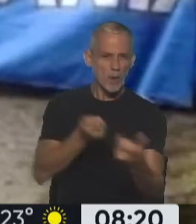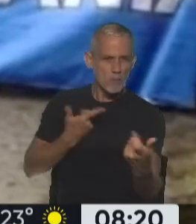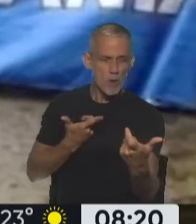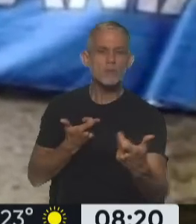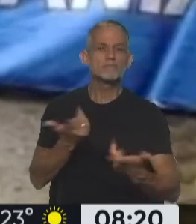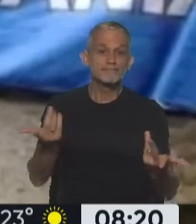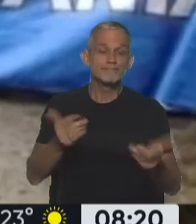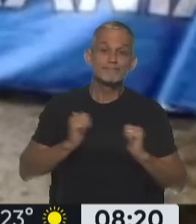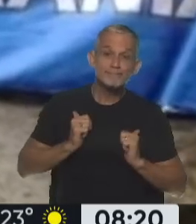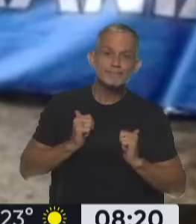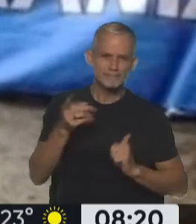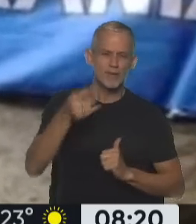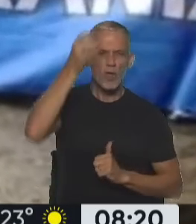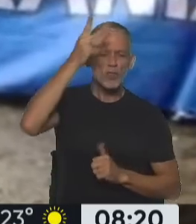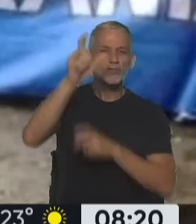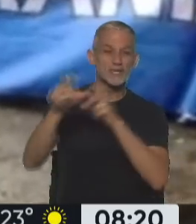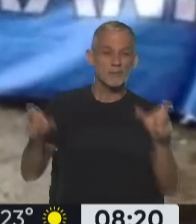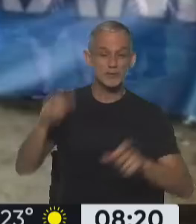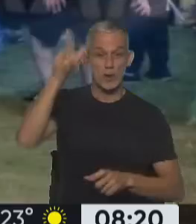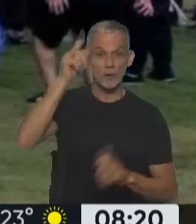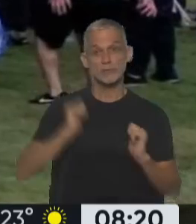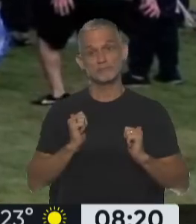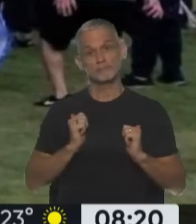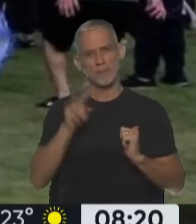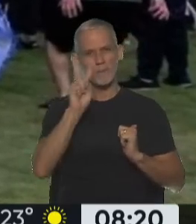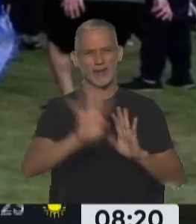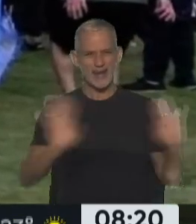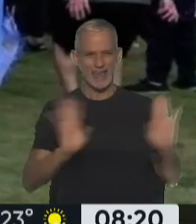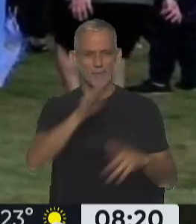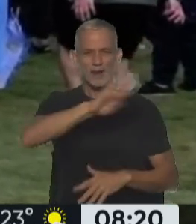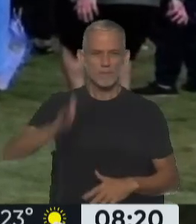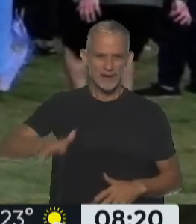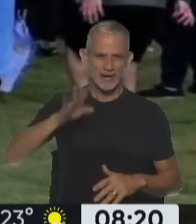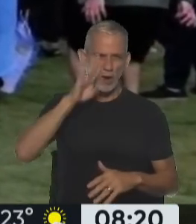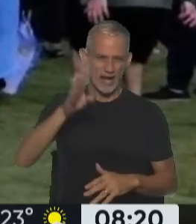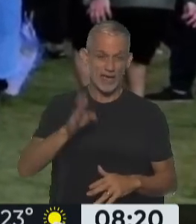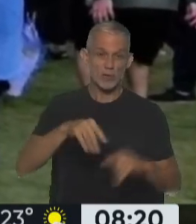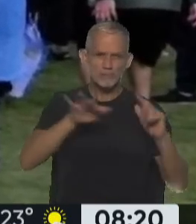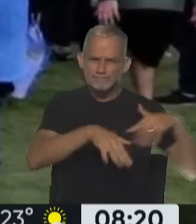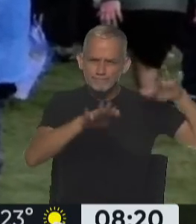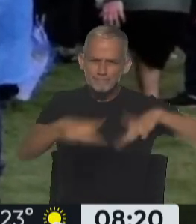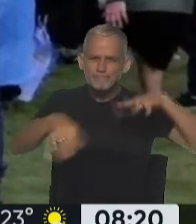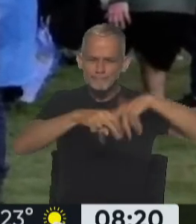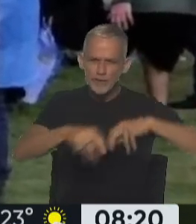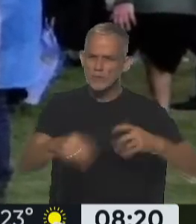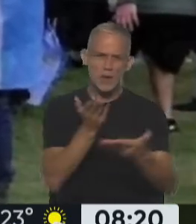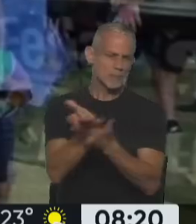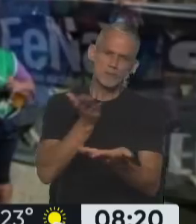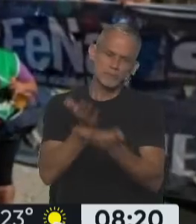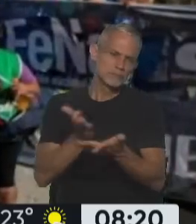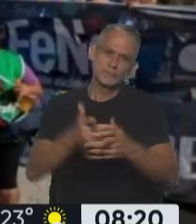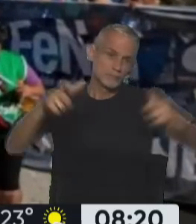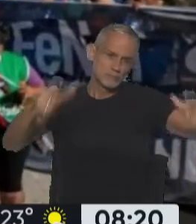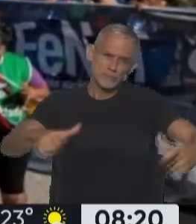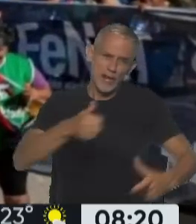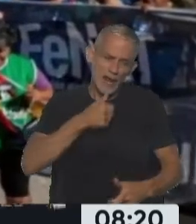presencia pasiva de una docena de efectivos de la provincia de Río Negro. Los caminantes continuaron reclamando el acceso al